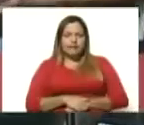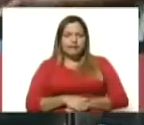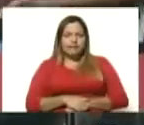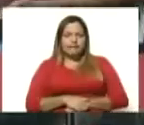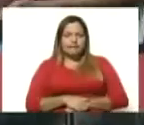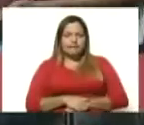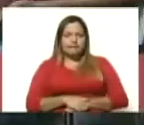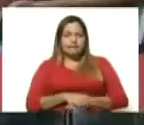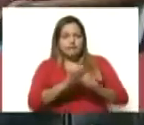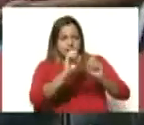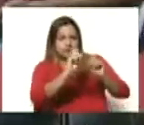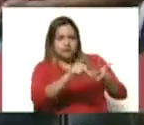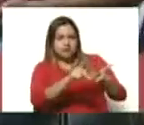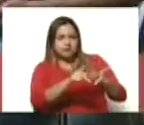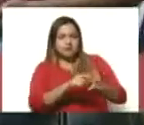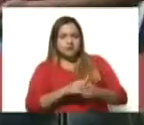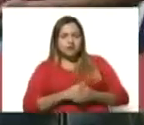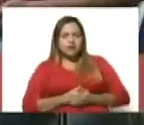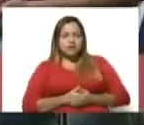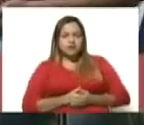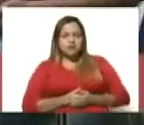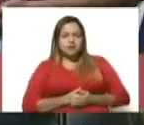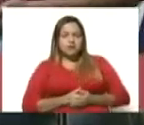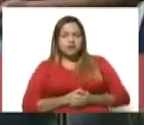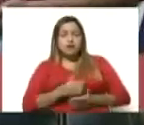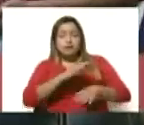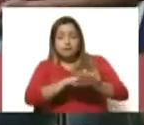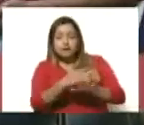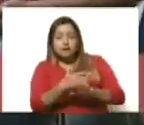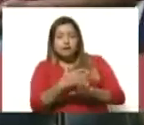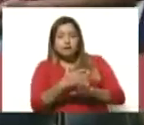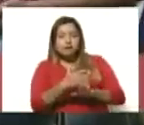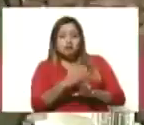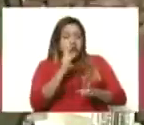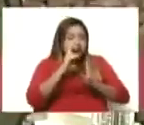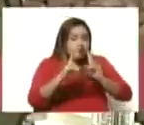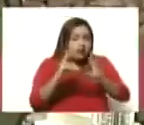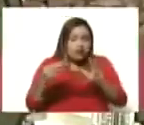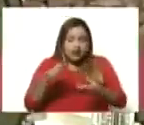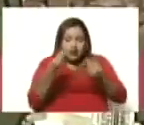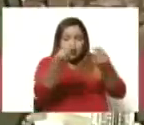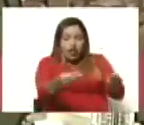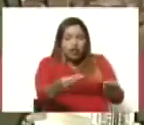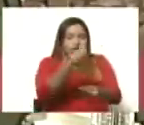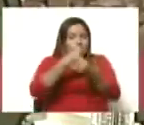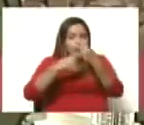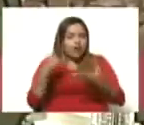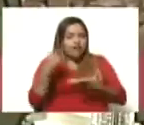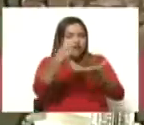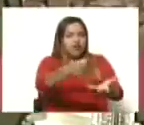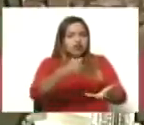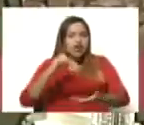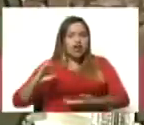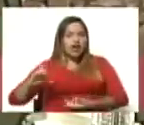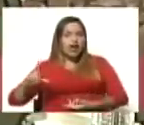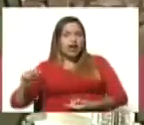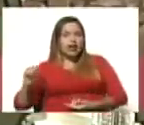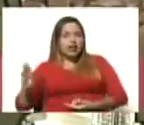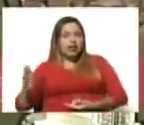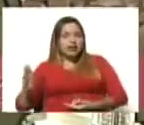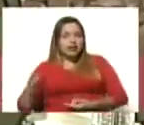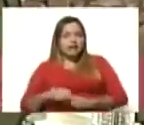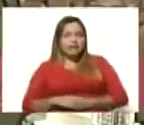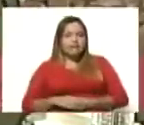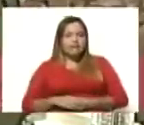Correcto. Porque nos dimos cuenta que estábamos entregando la comida, las bolsas CLAP,